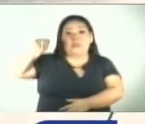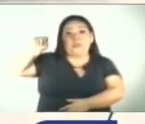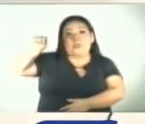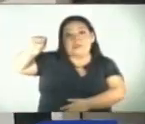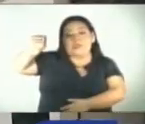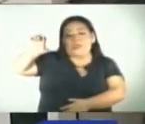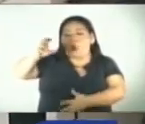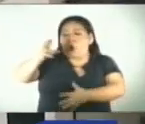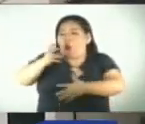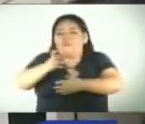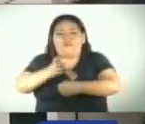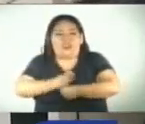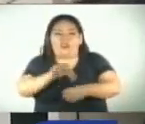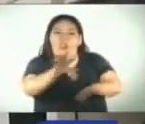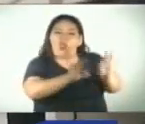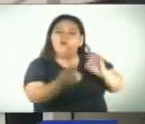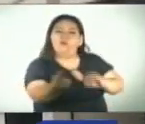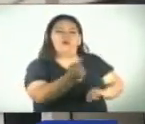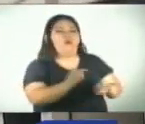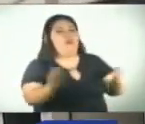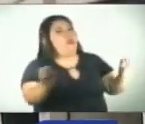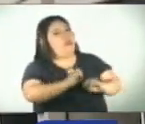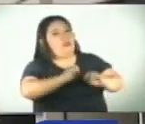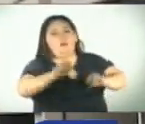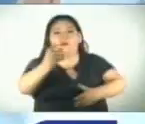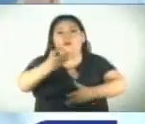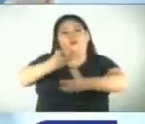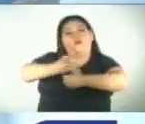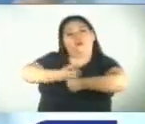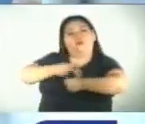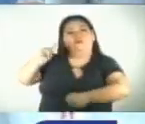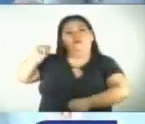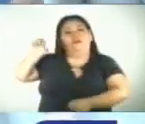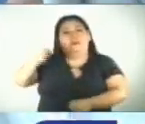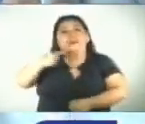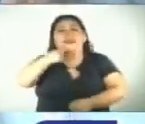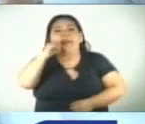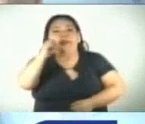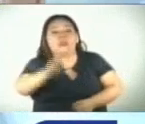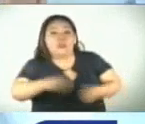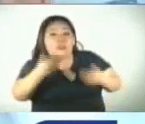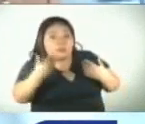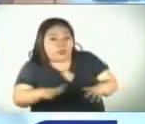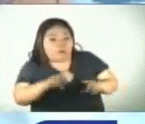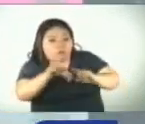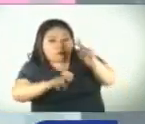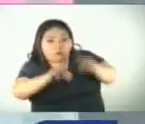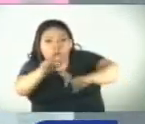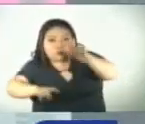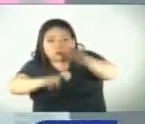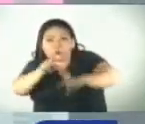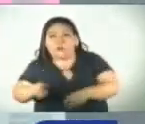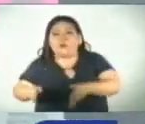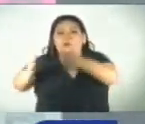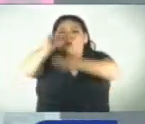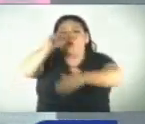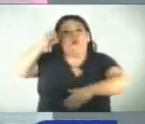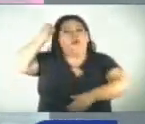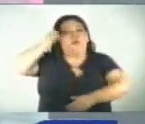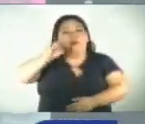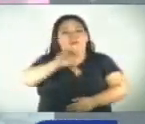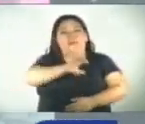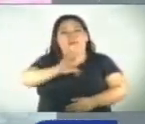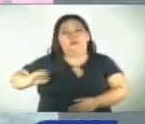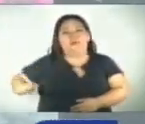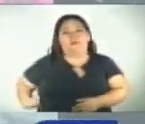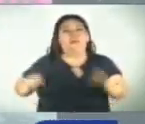en la mayoría de la población salvadoreña. Así lo revela un informe de Observa El Salvador 2024 en relación al proceso